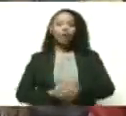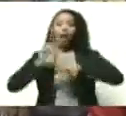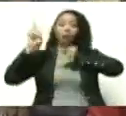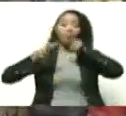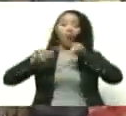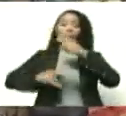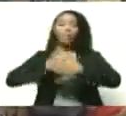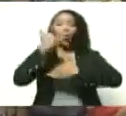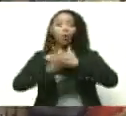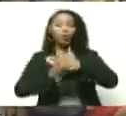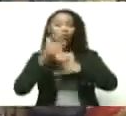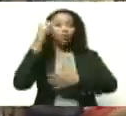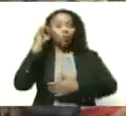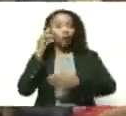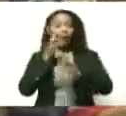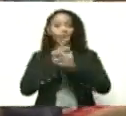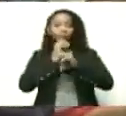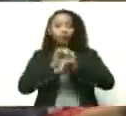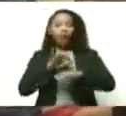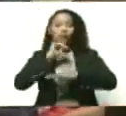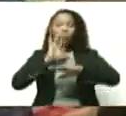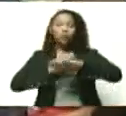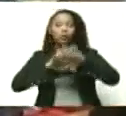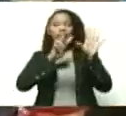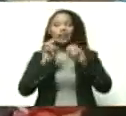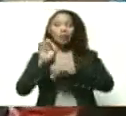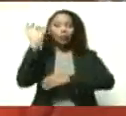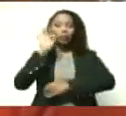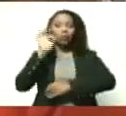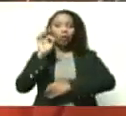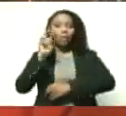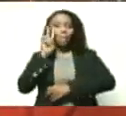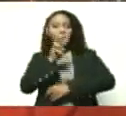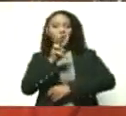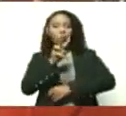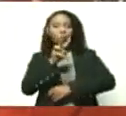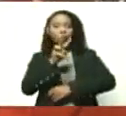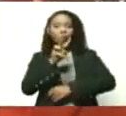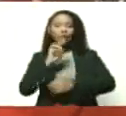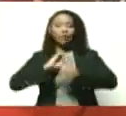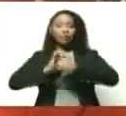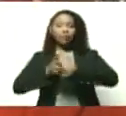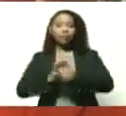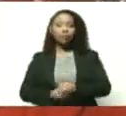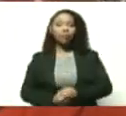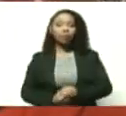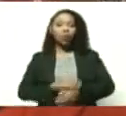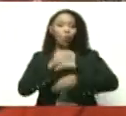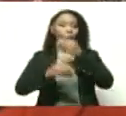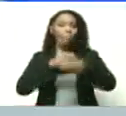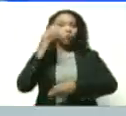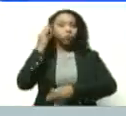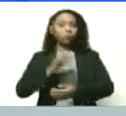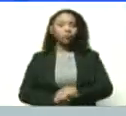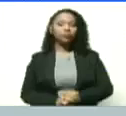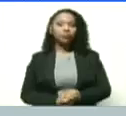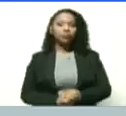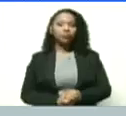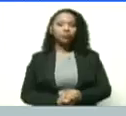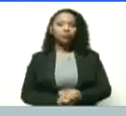el proyecto Mujeres en Red e informó que el 70% de la vigilancia genómica del COVID-19 lo hacen las mujeres.